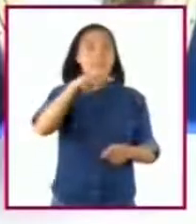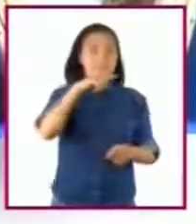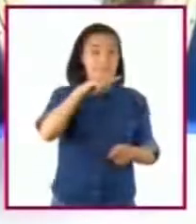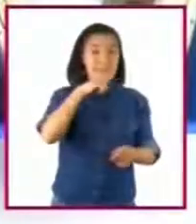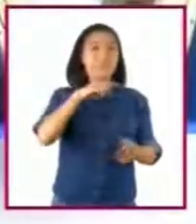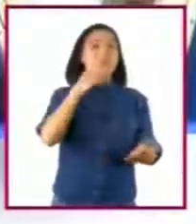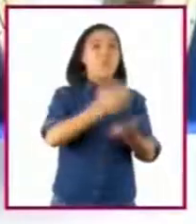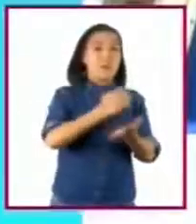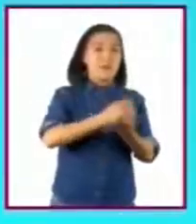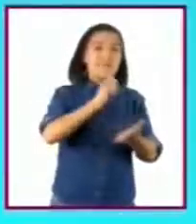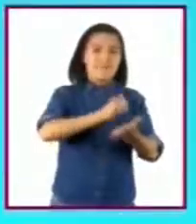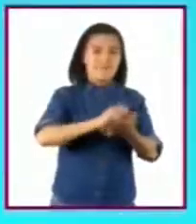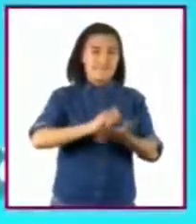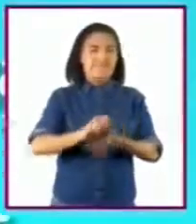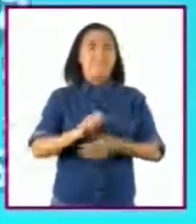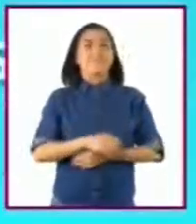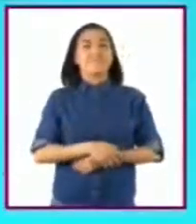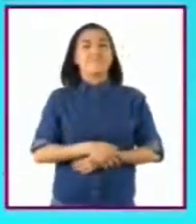a la mano.